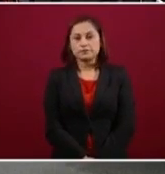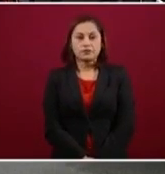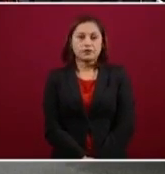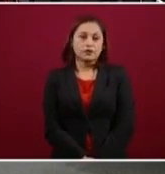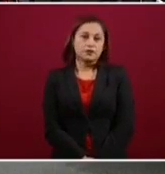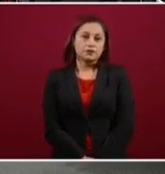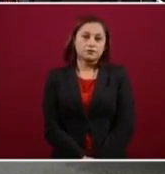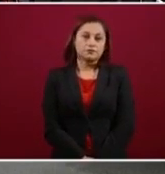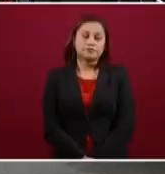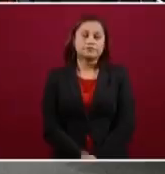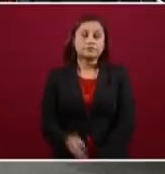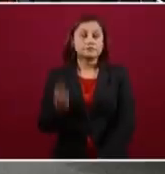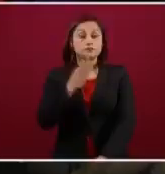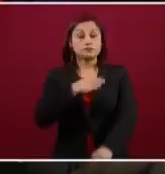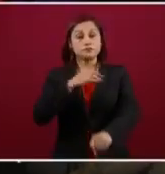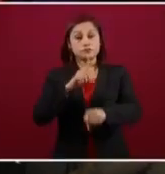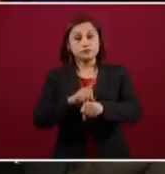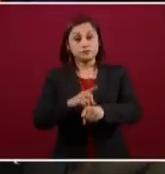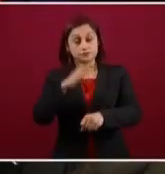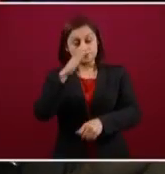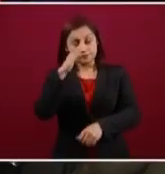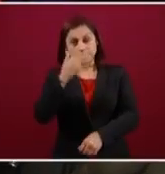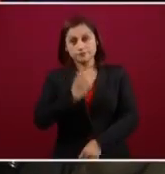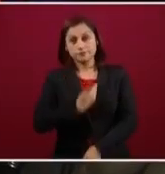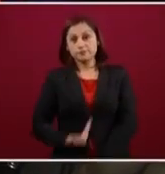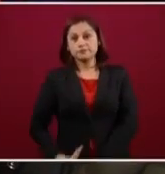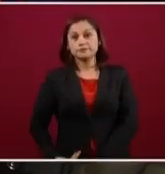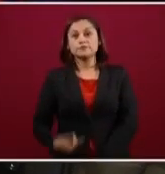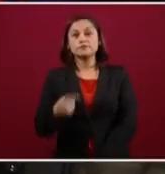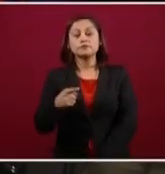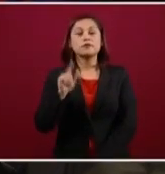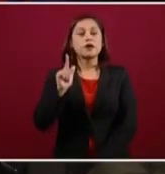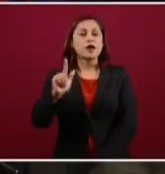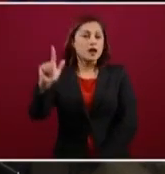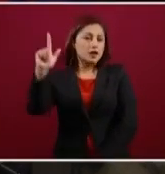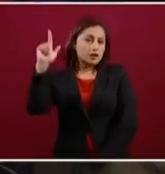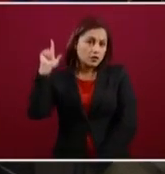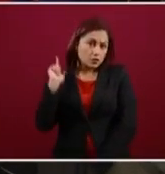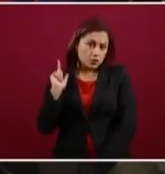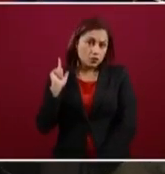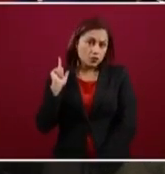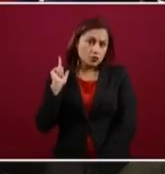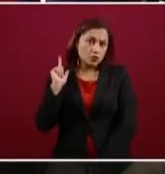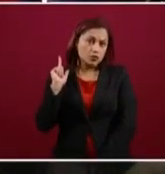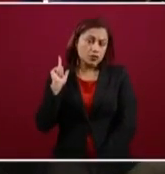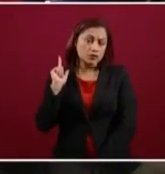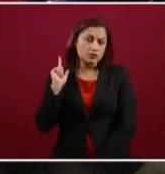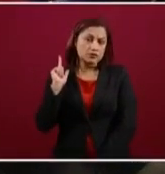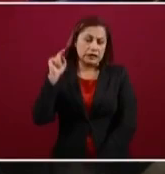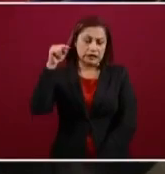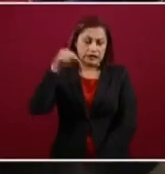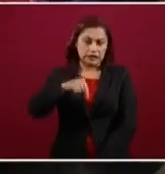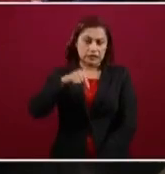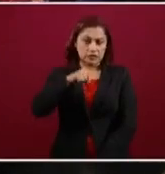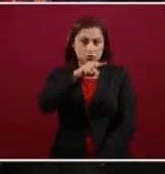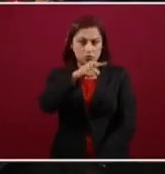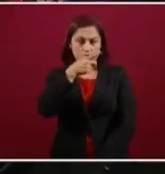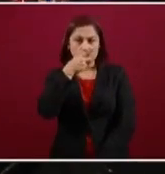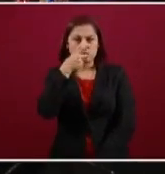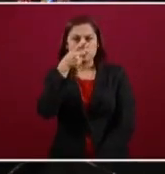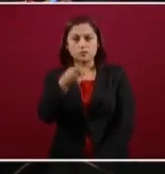Buen día, señor presidente. Preguntarle, el lunes de la semana pasada anunció aquí en el Palacio